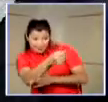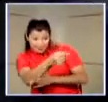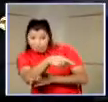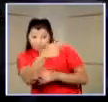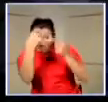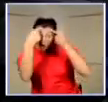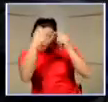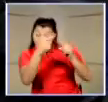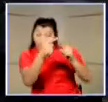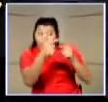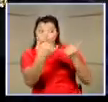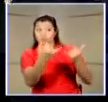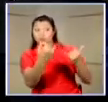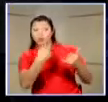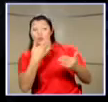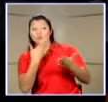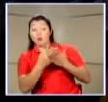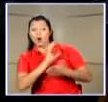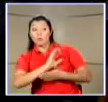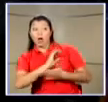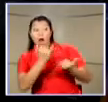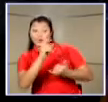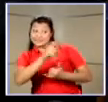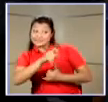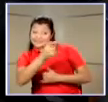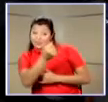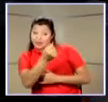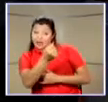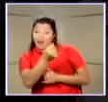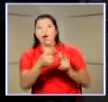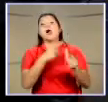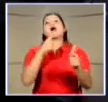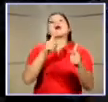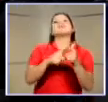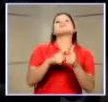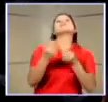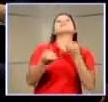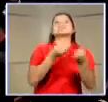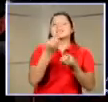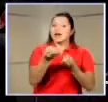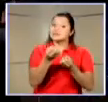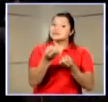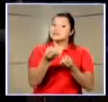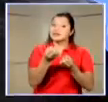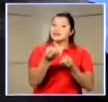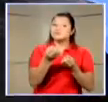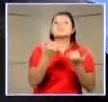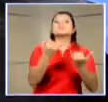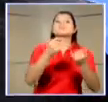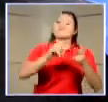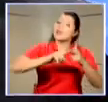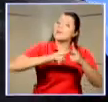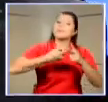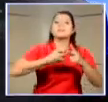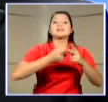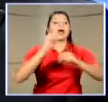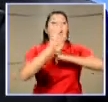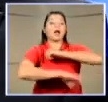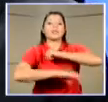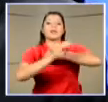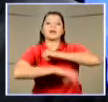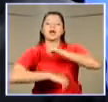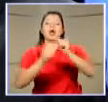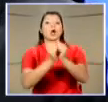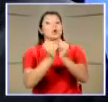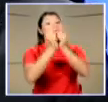no se portó bien y ahora necesita plata. Ahí vienen las medidas drásticas forzadas desde afuera en vez de empezar a hacer la tarea desde adentro, que eso es lo